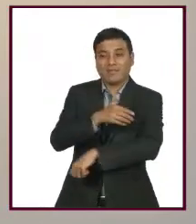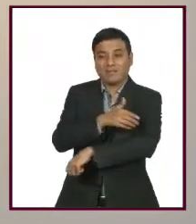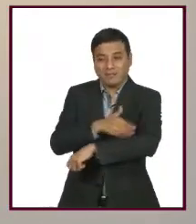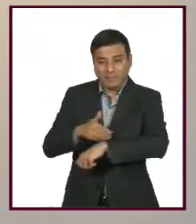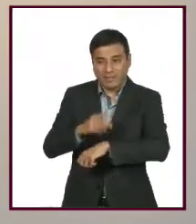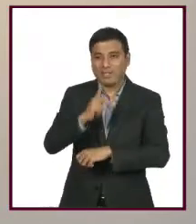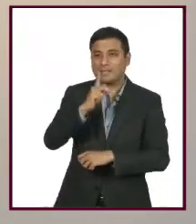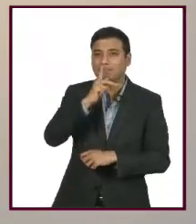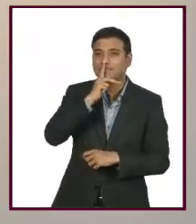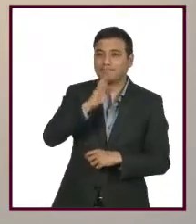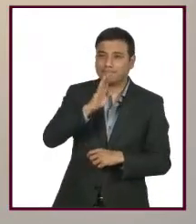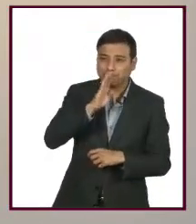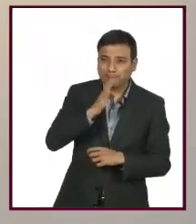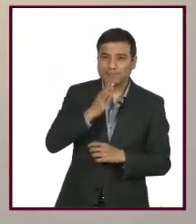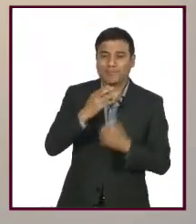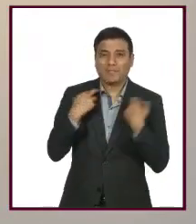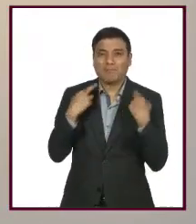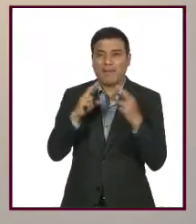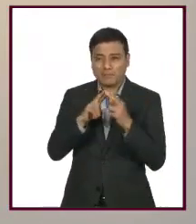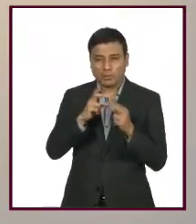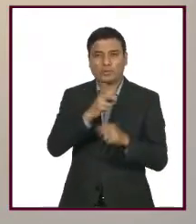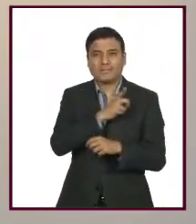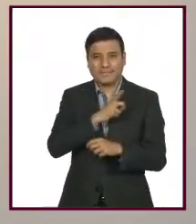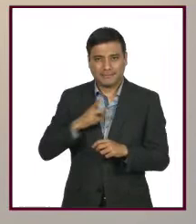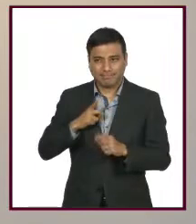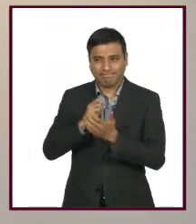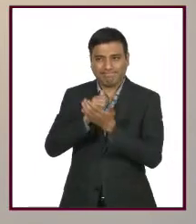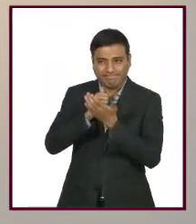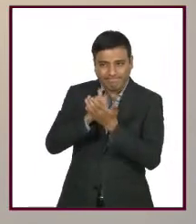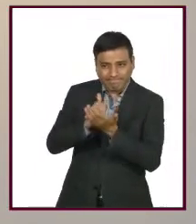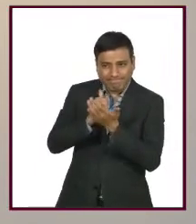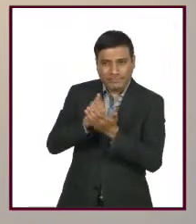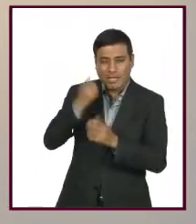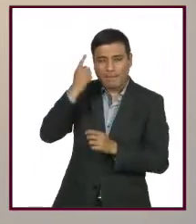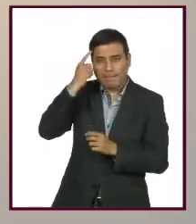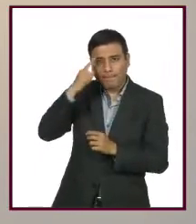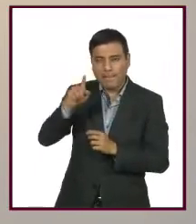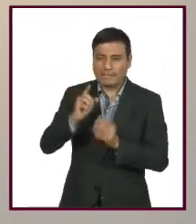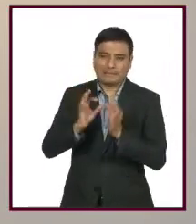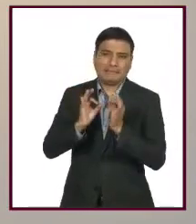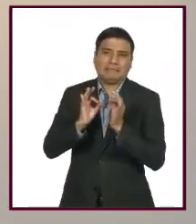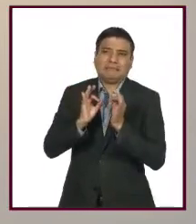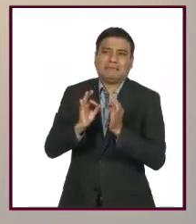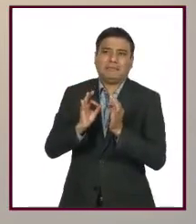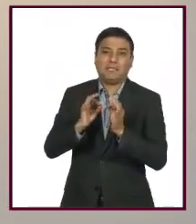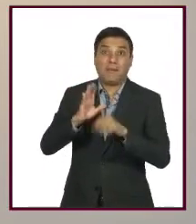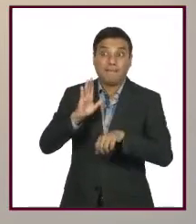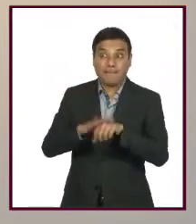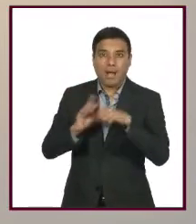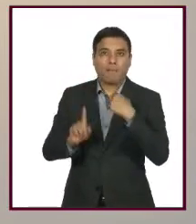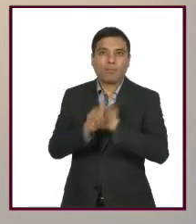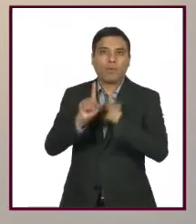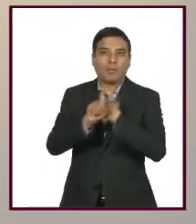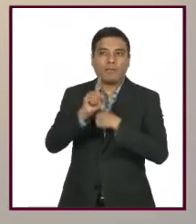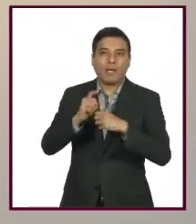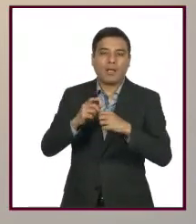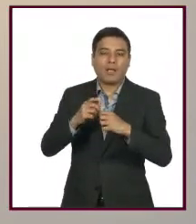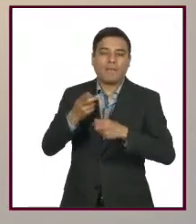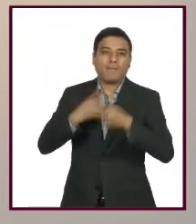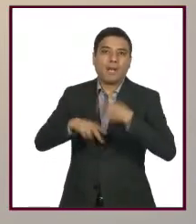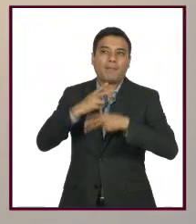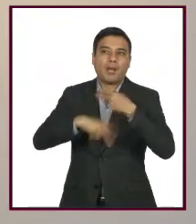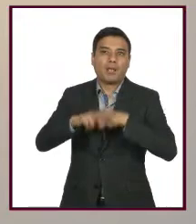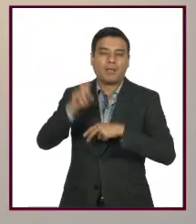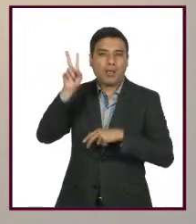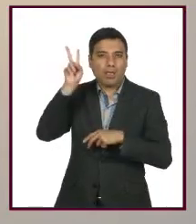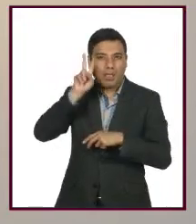¿no? Padres o tutores, para poder tener una intervención oportuna y evitar que esto se complique en algún trastorno por